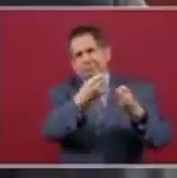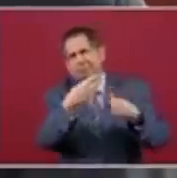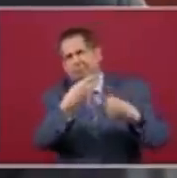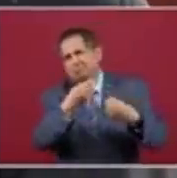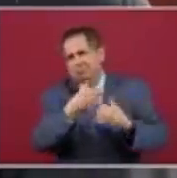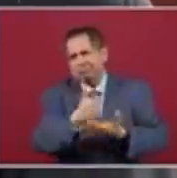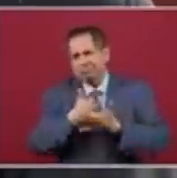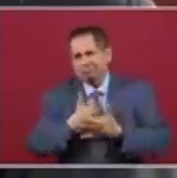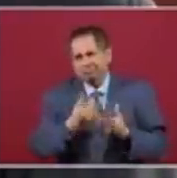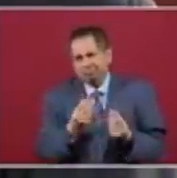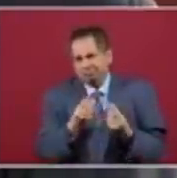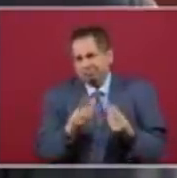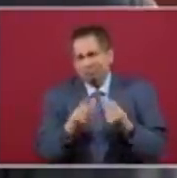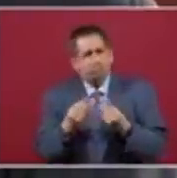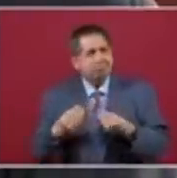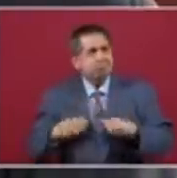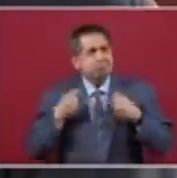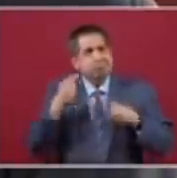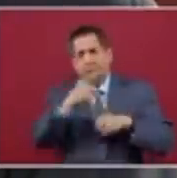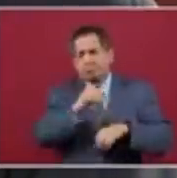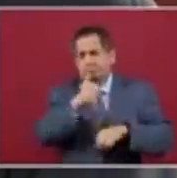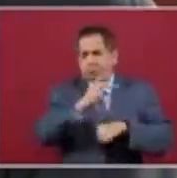muchísimo,